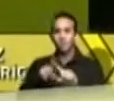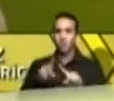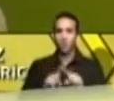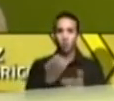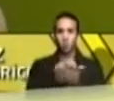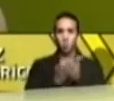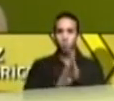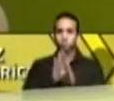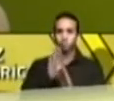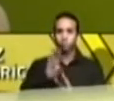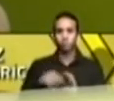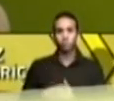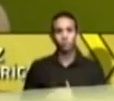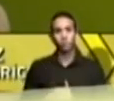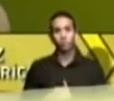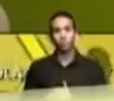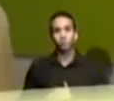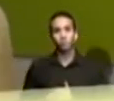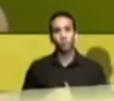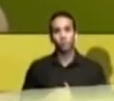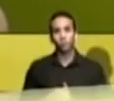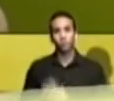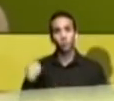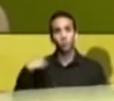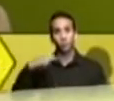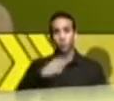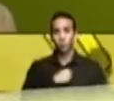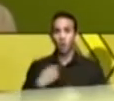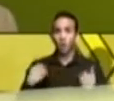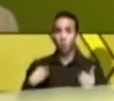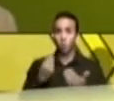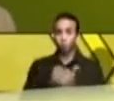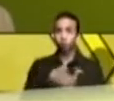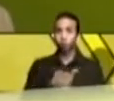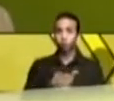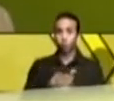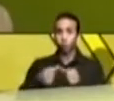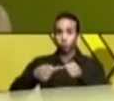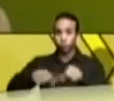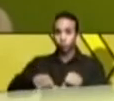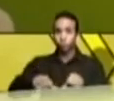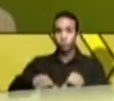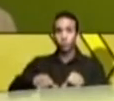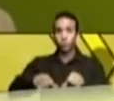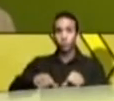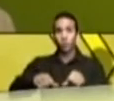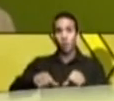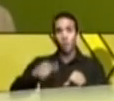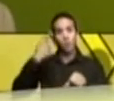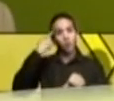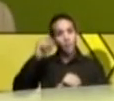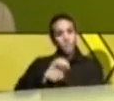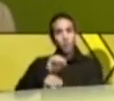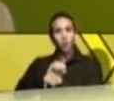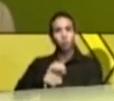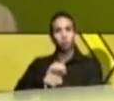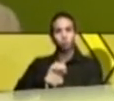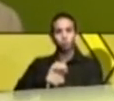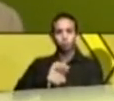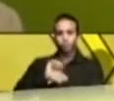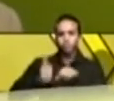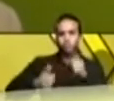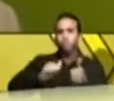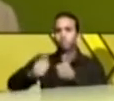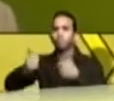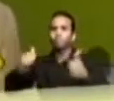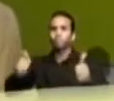economía. En primer orden, tenemos una inversión que impacta directamente la creación de empleos,